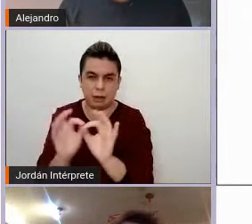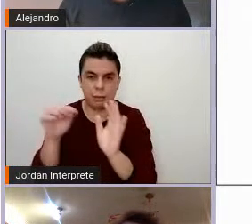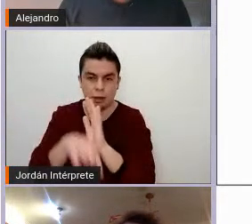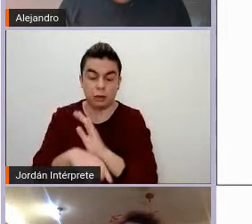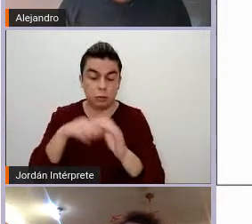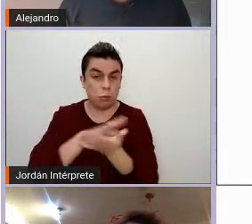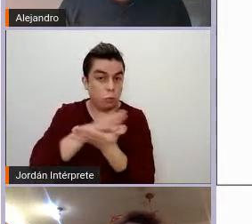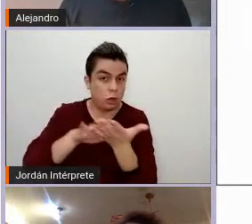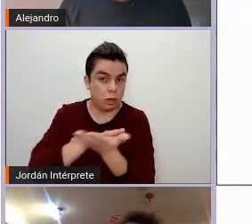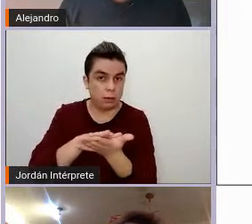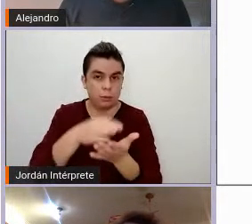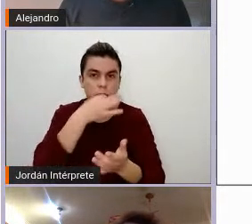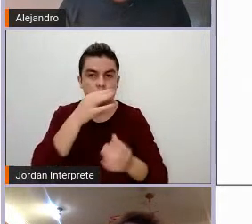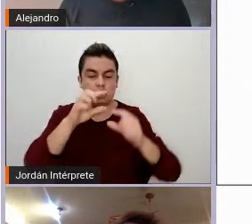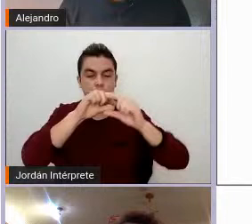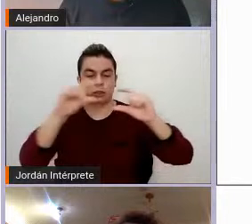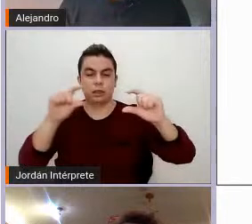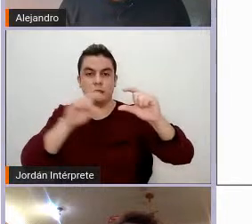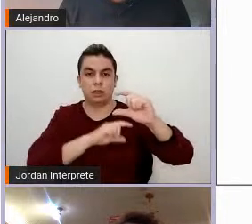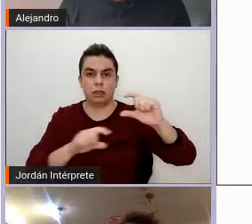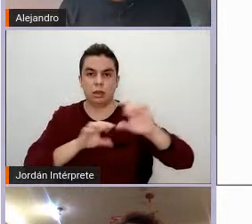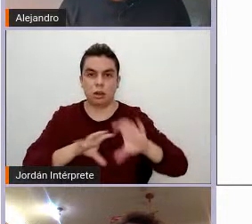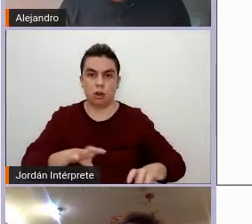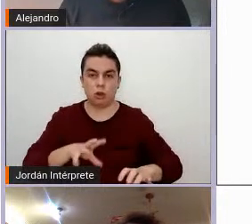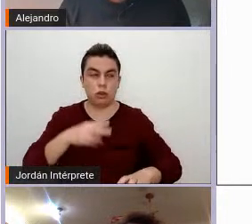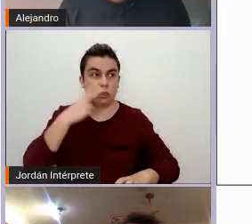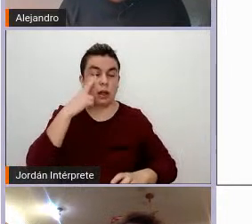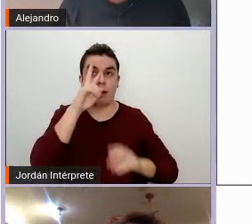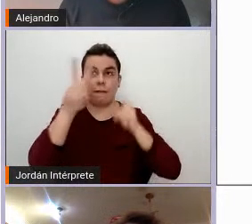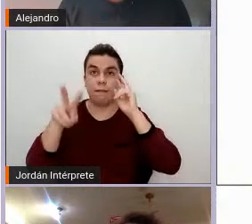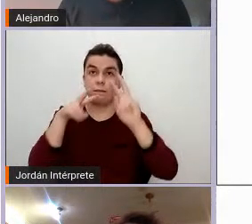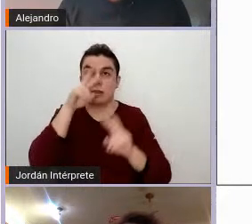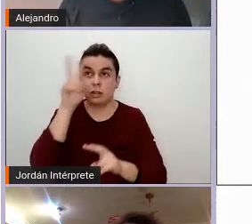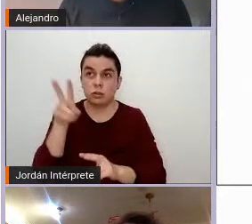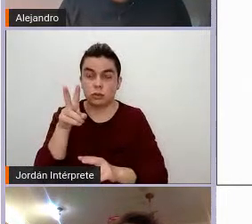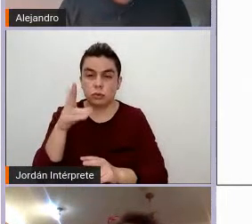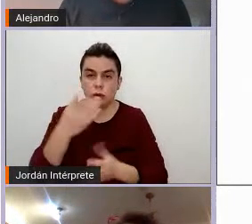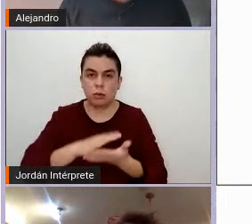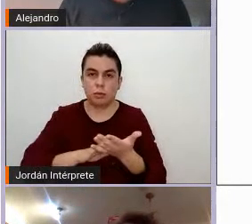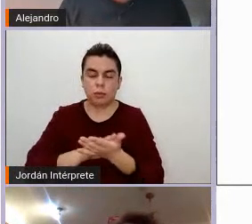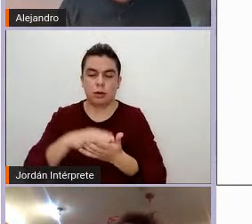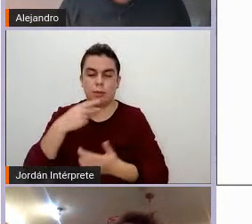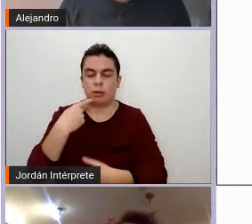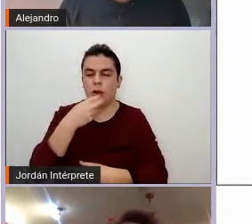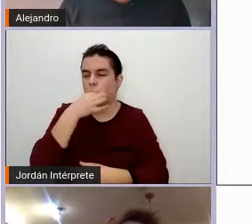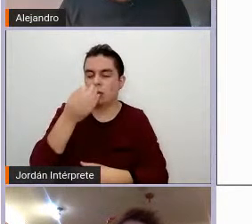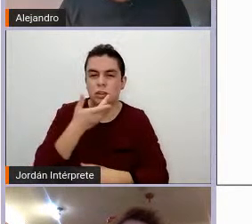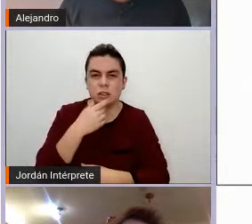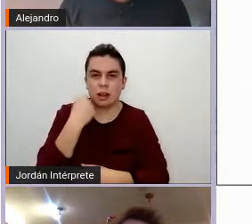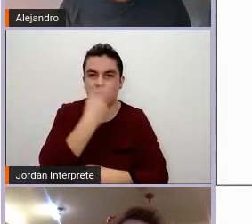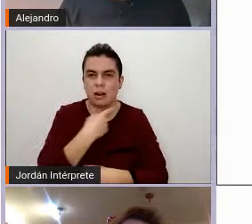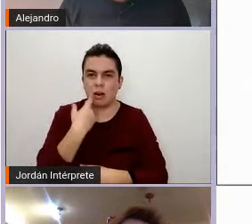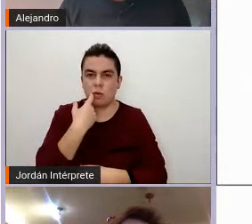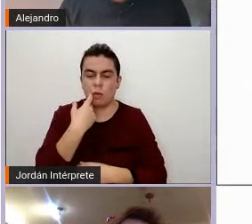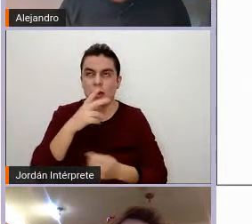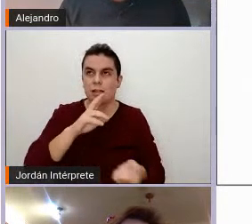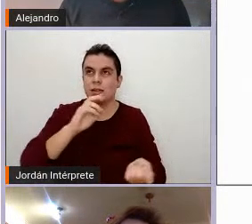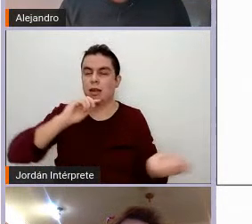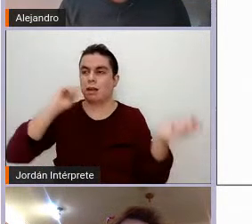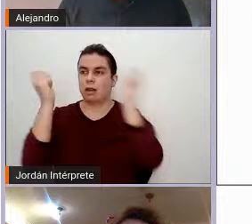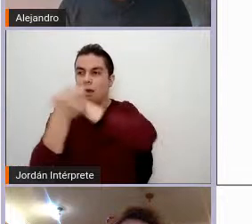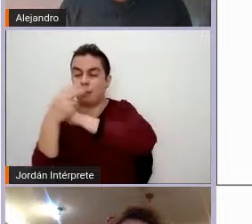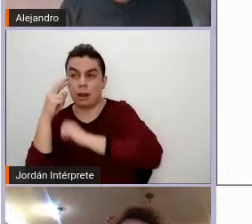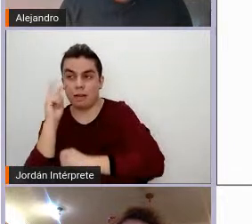escribe que recurre a elementos visuales para deletrear verbalmente su imagen. Esto significa del lenguaje a la visualidad y